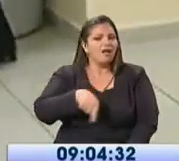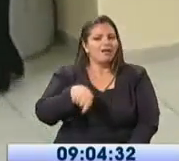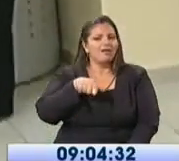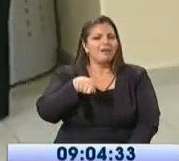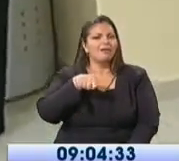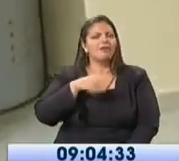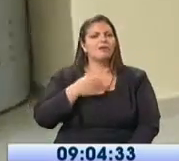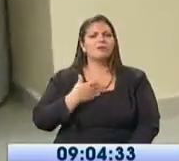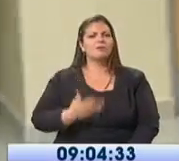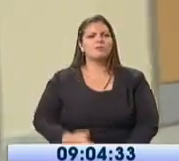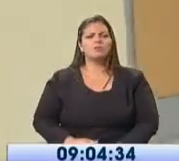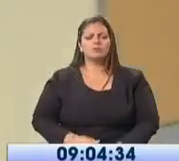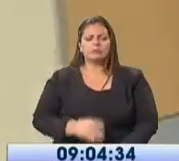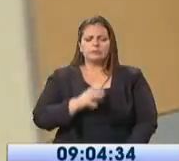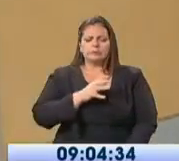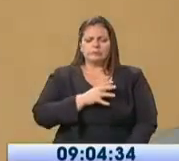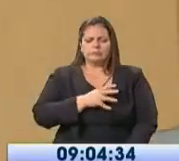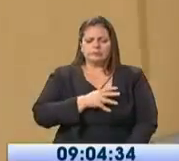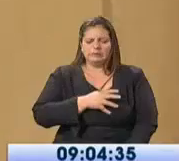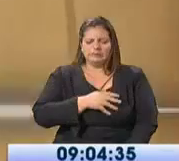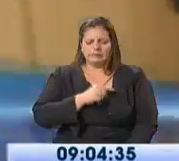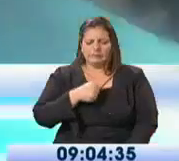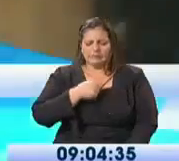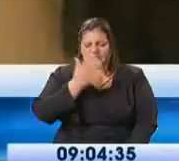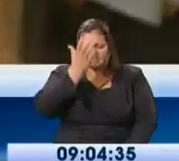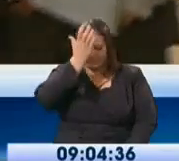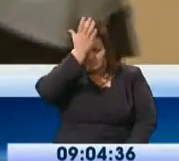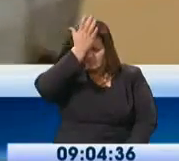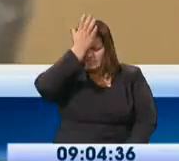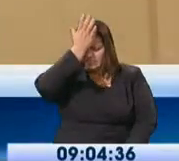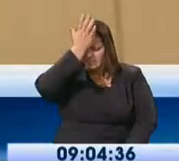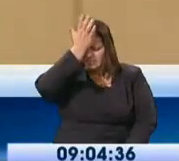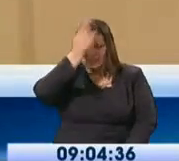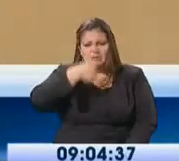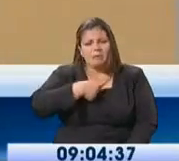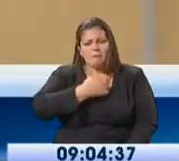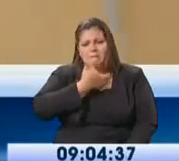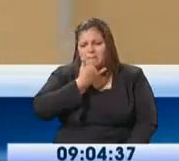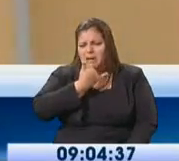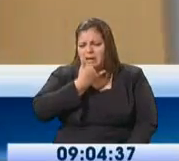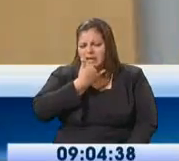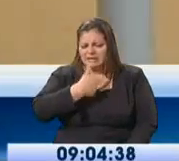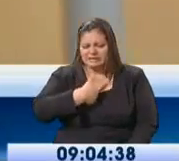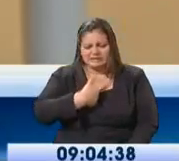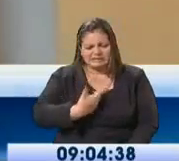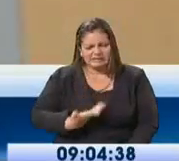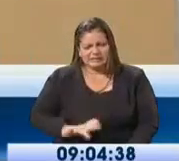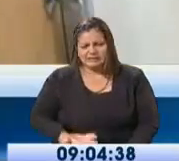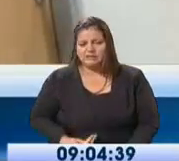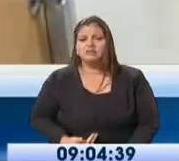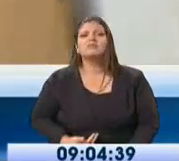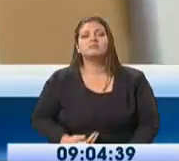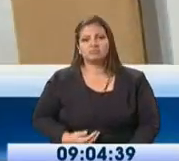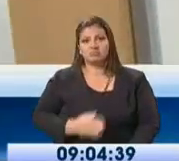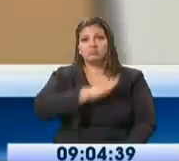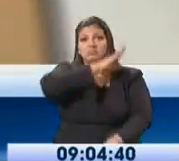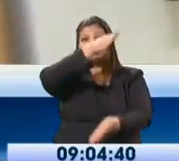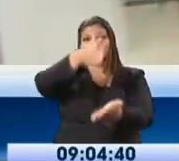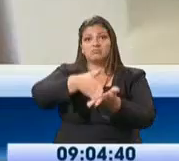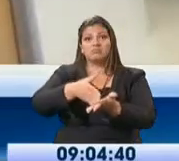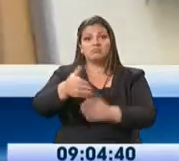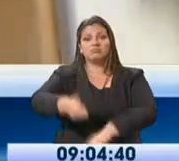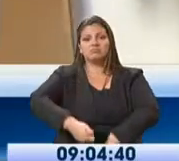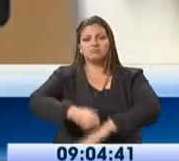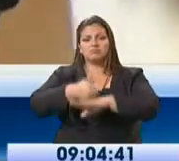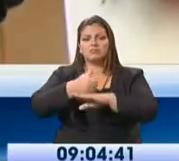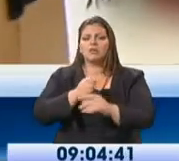su familiar, es como esta mujer llegó hasta el cuartel modelo para dar la cara a las autoridades. Luego de haber quemado los pies de